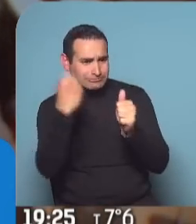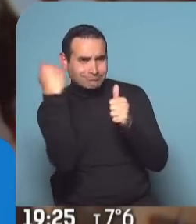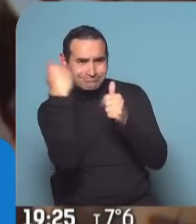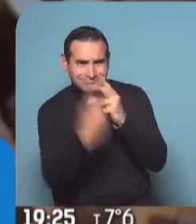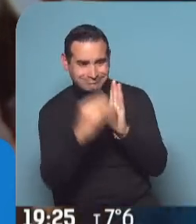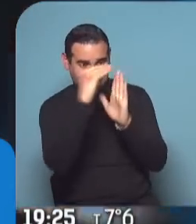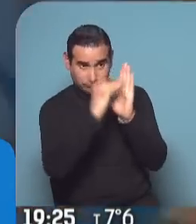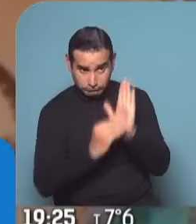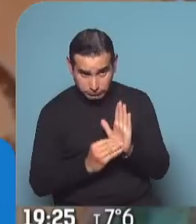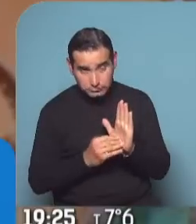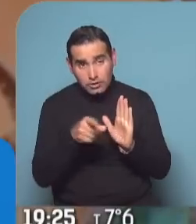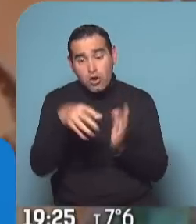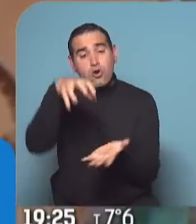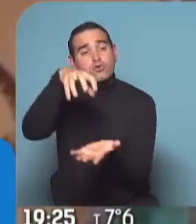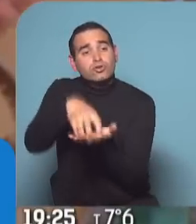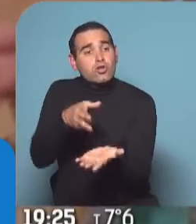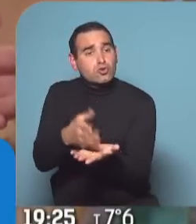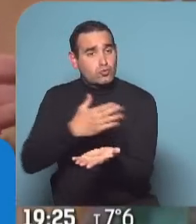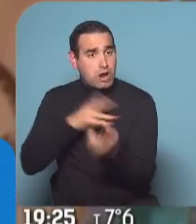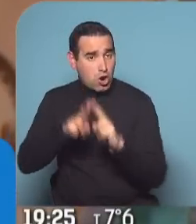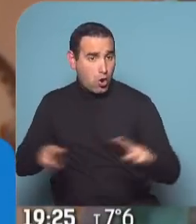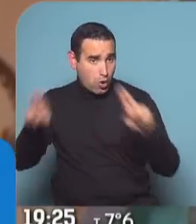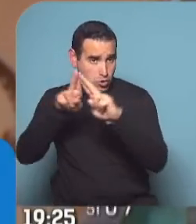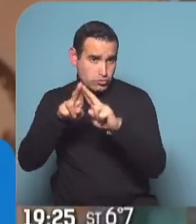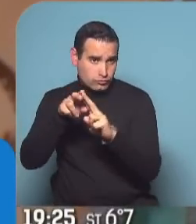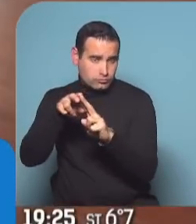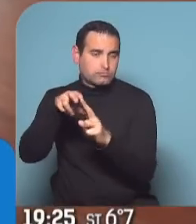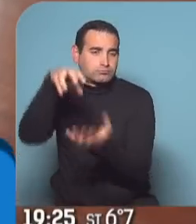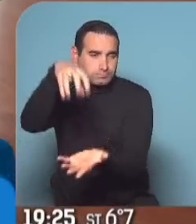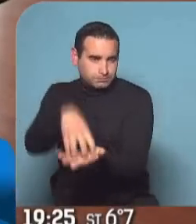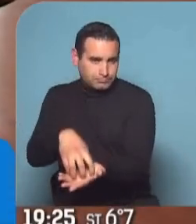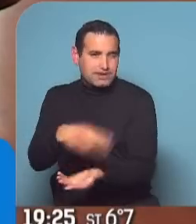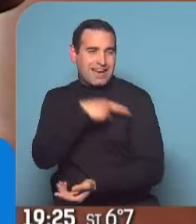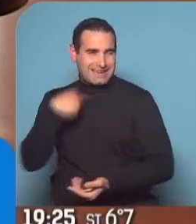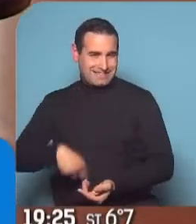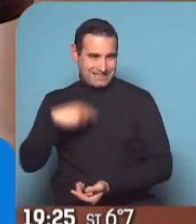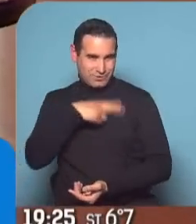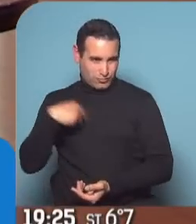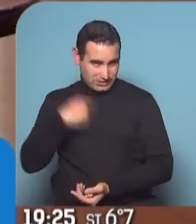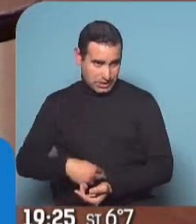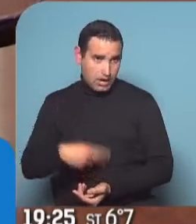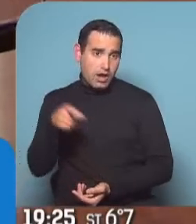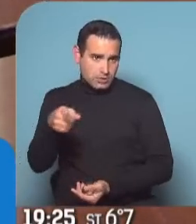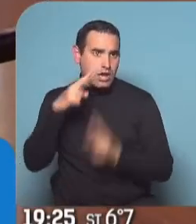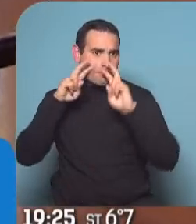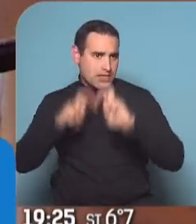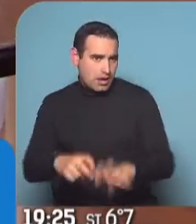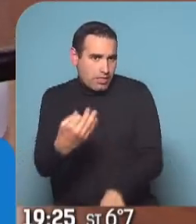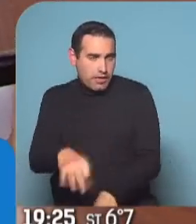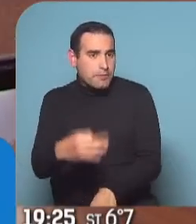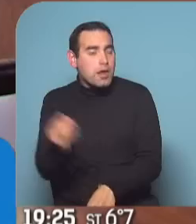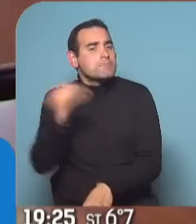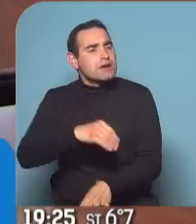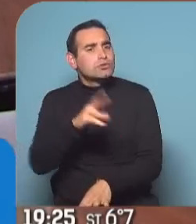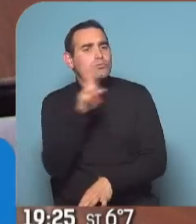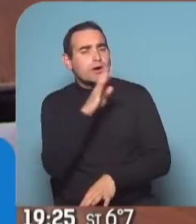presentó Bachelet, el Consejo de Derechos Humanos de Naciones Unidas en Ginebra cree una comisión de investigación. Y la otra cosa que es central es que